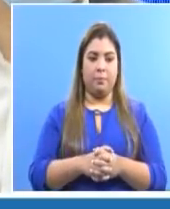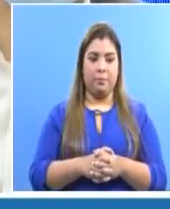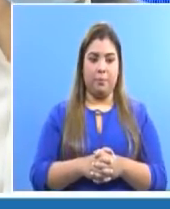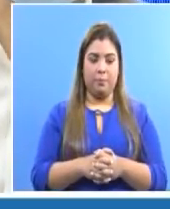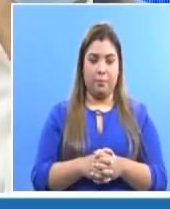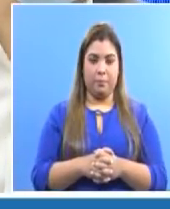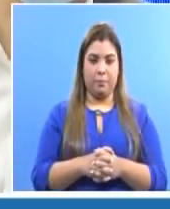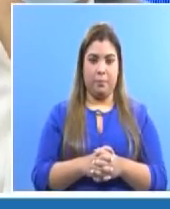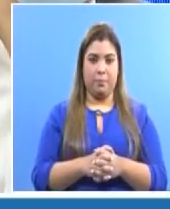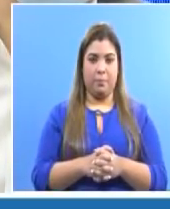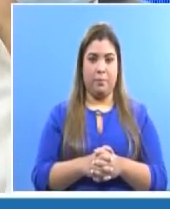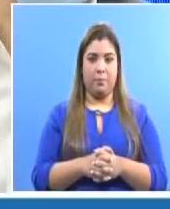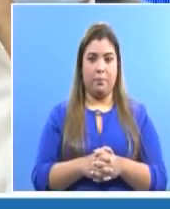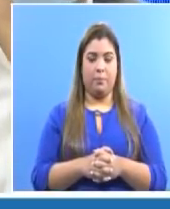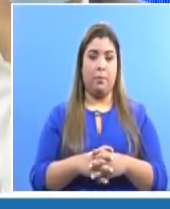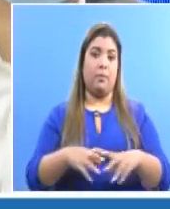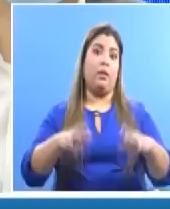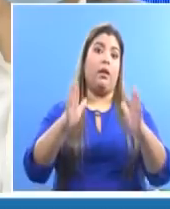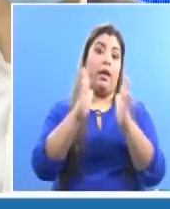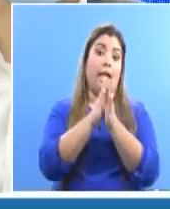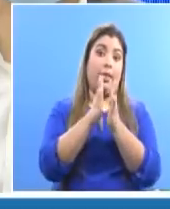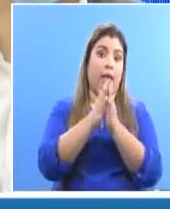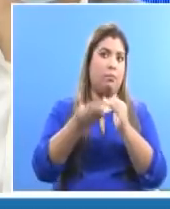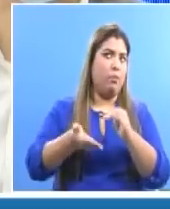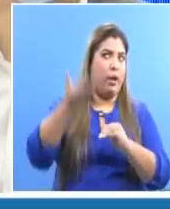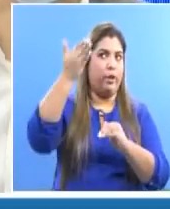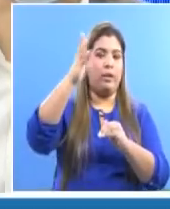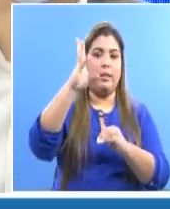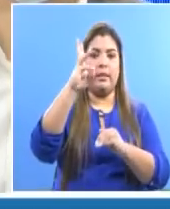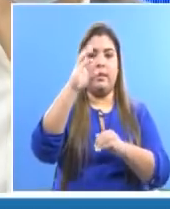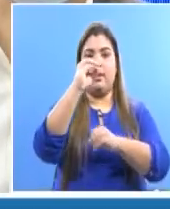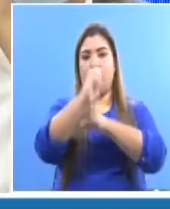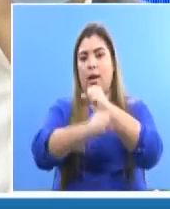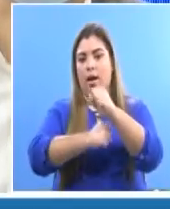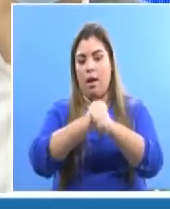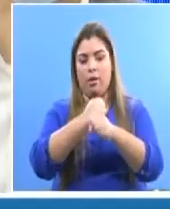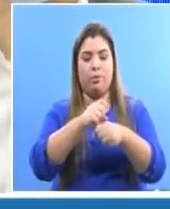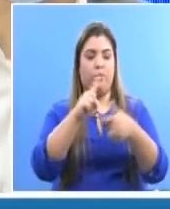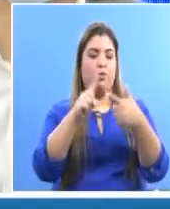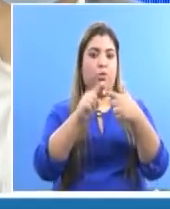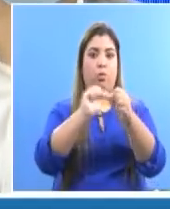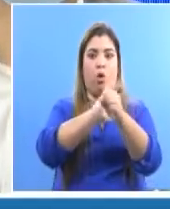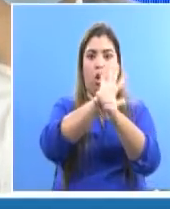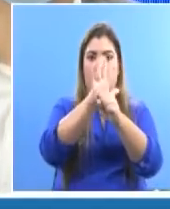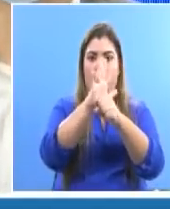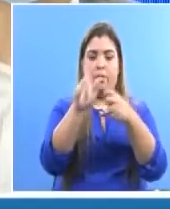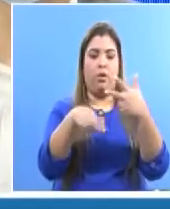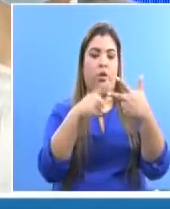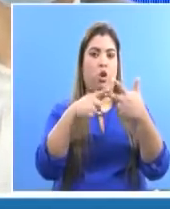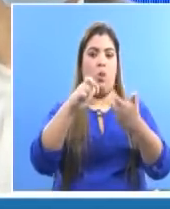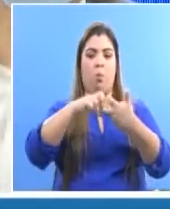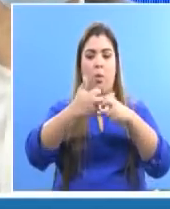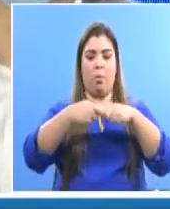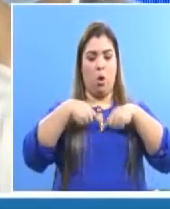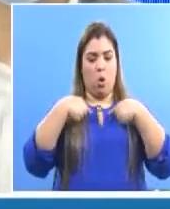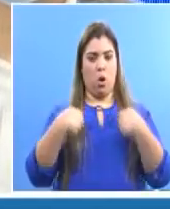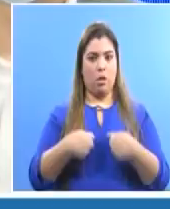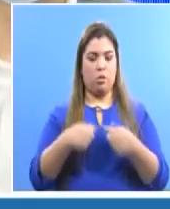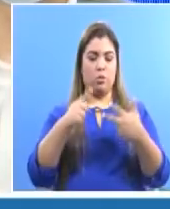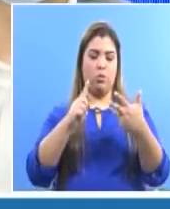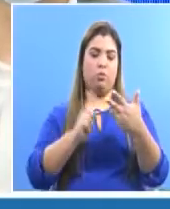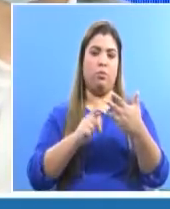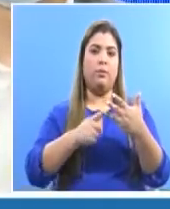como les mencionaba antes, desde la edad para los mayores de 60 años, como también otras enfermedades, problemas del corazón, de los